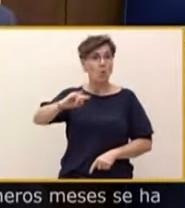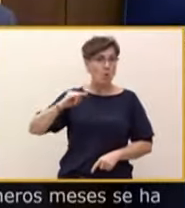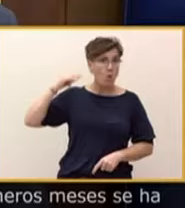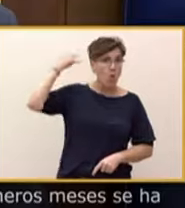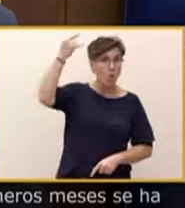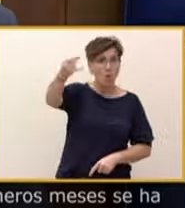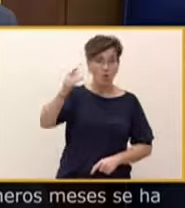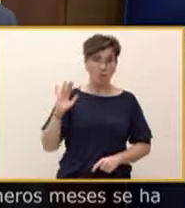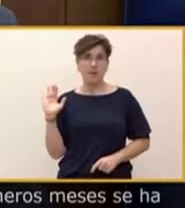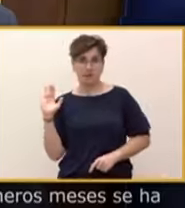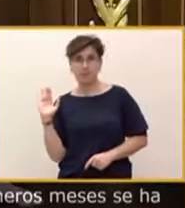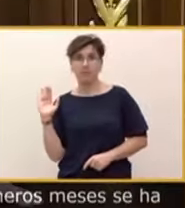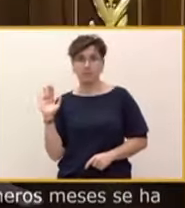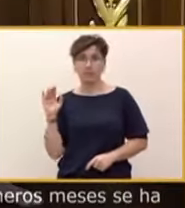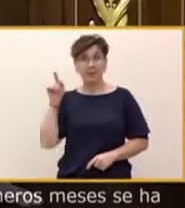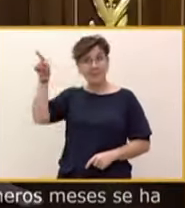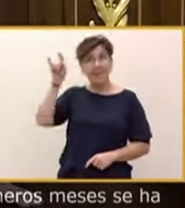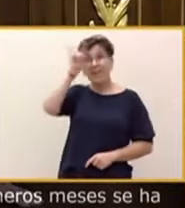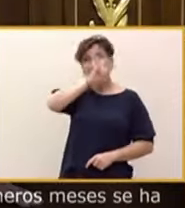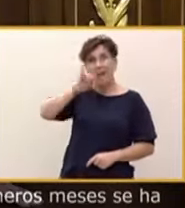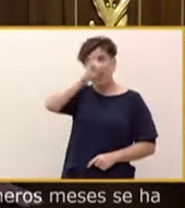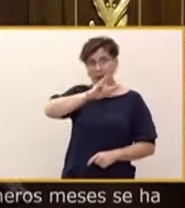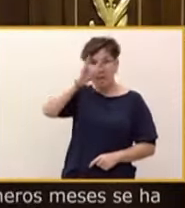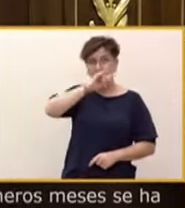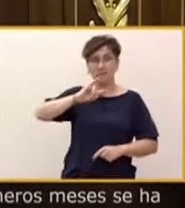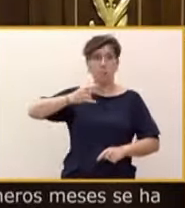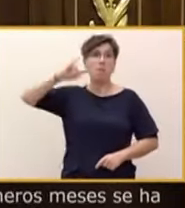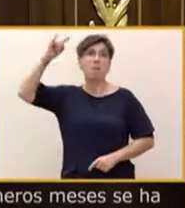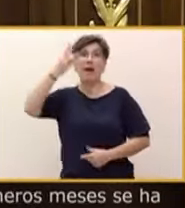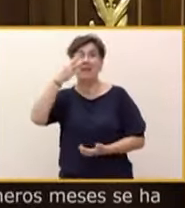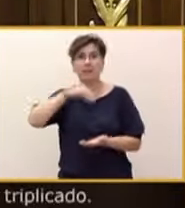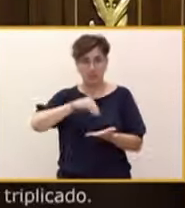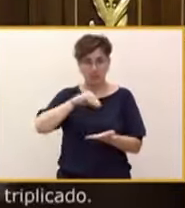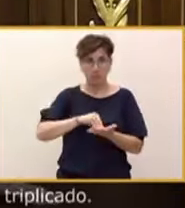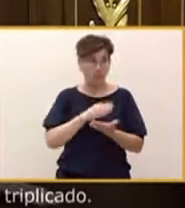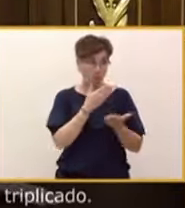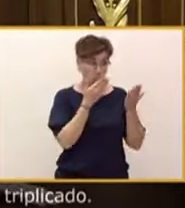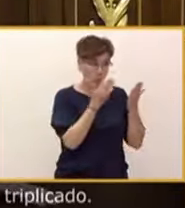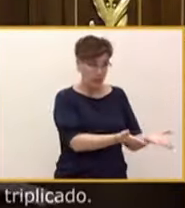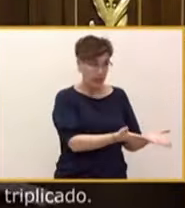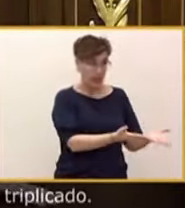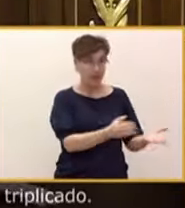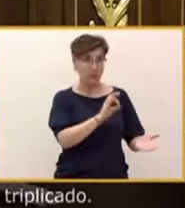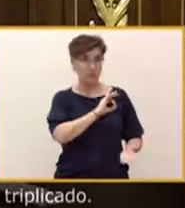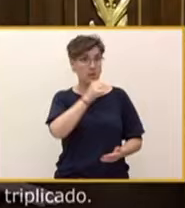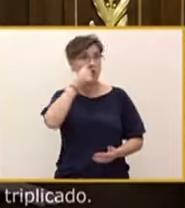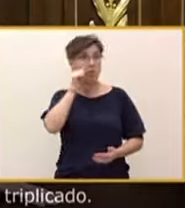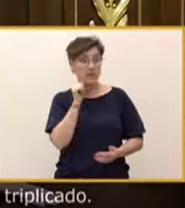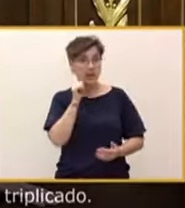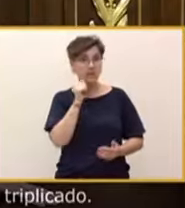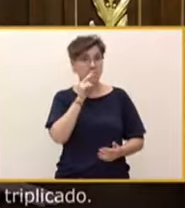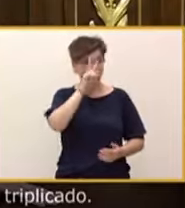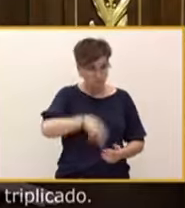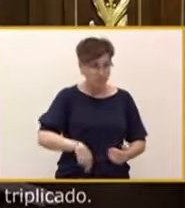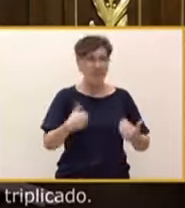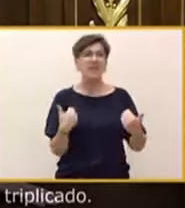yo entiendo que Pedro Sánchez pueda tener una idea distinta de la inmigración que tengo yo, porque sus convicciones le deben a